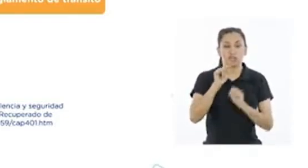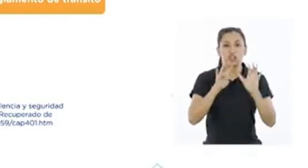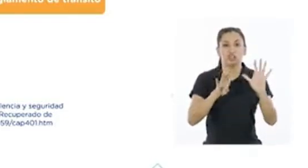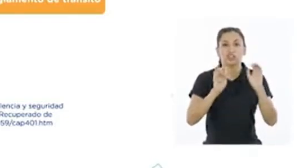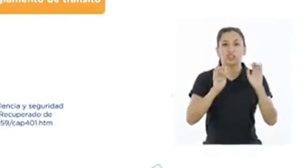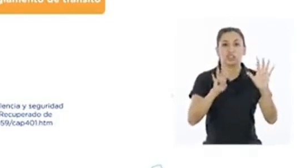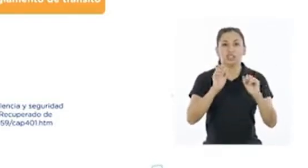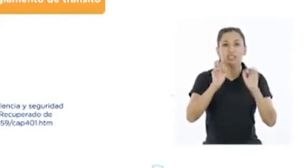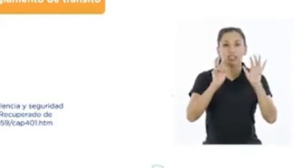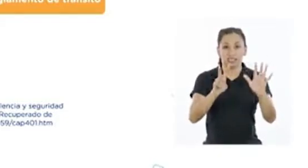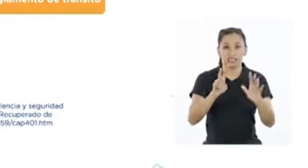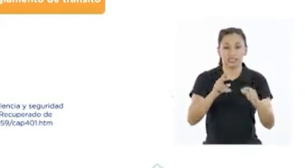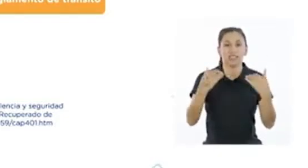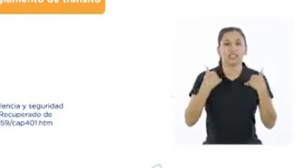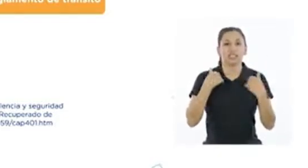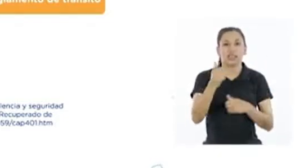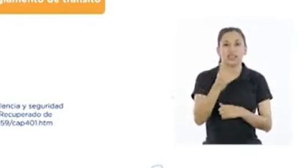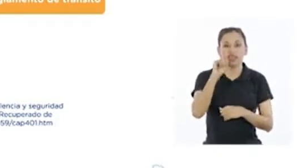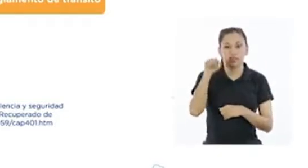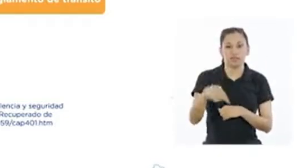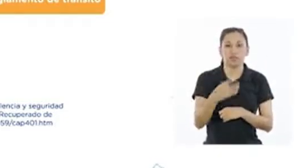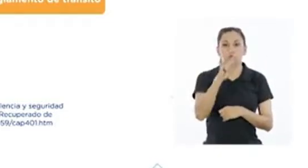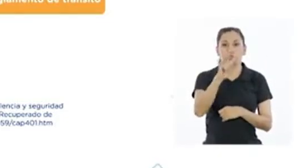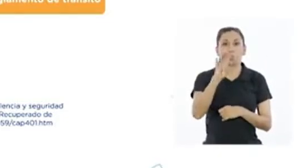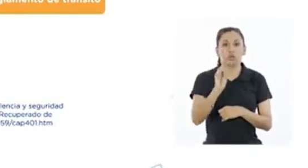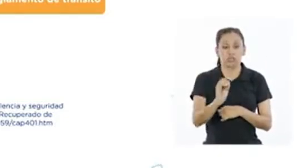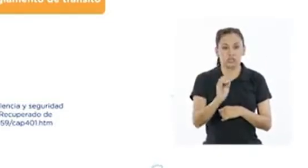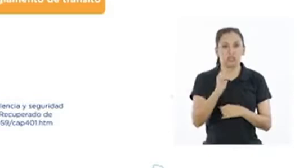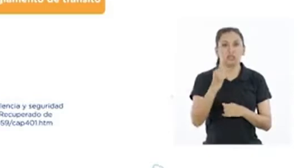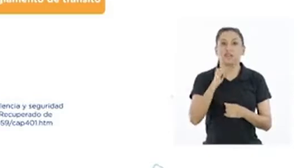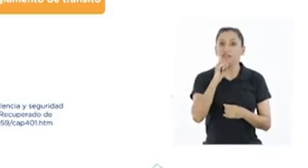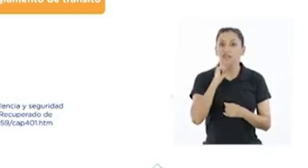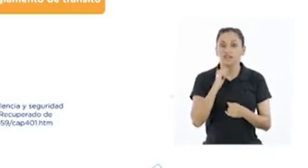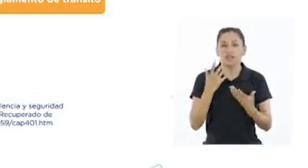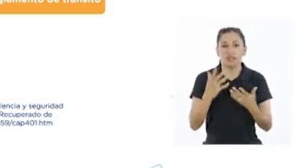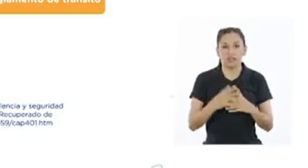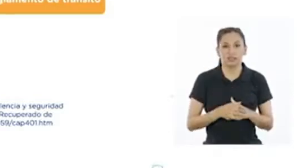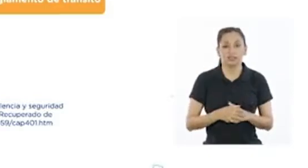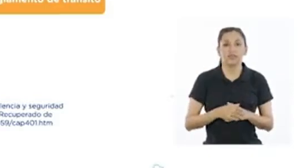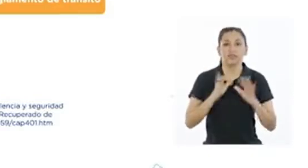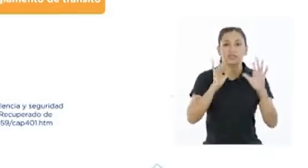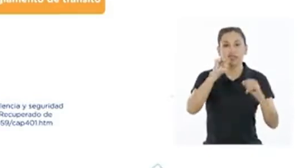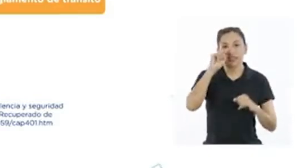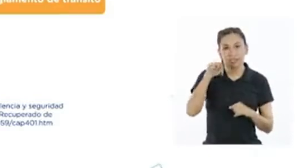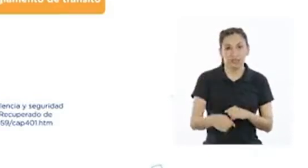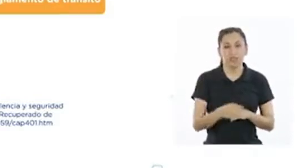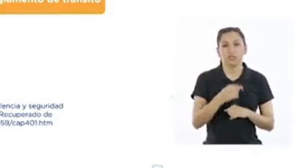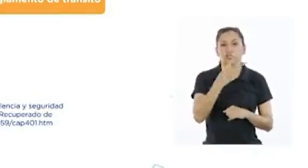1997 fue de 10.440 por faltas graves